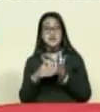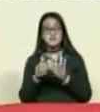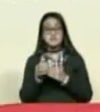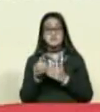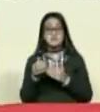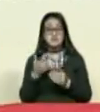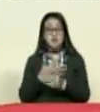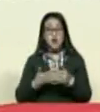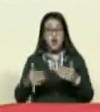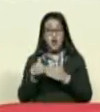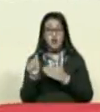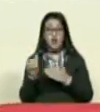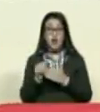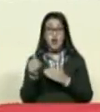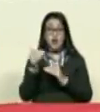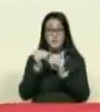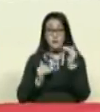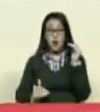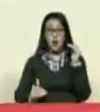100.000.